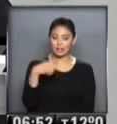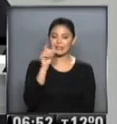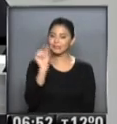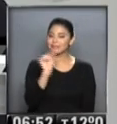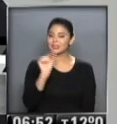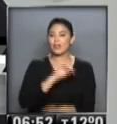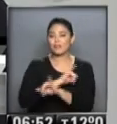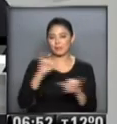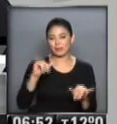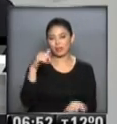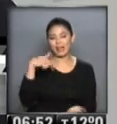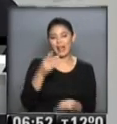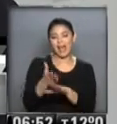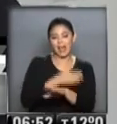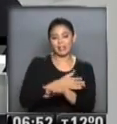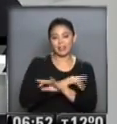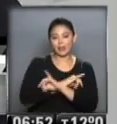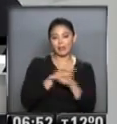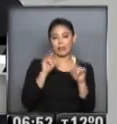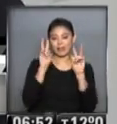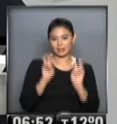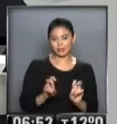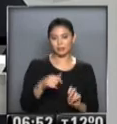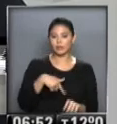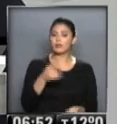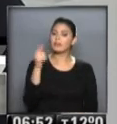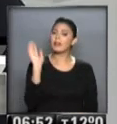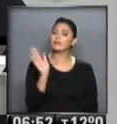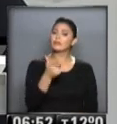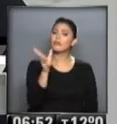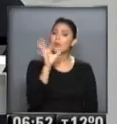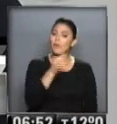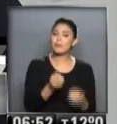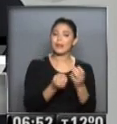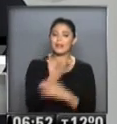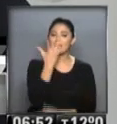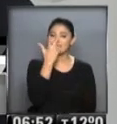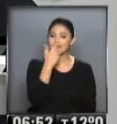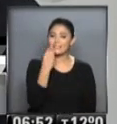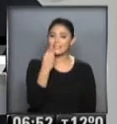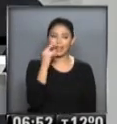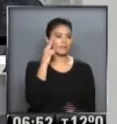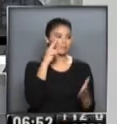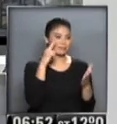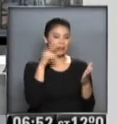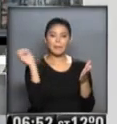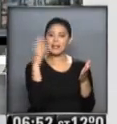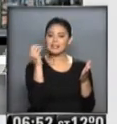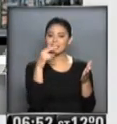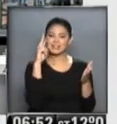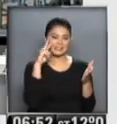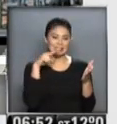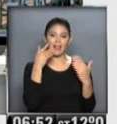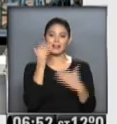las noticias, se las vamos a anticipar acá en Nadia 630, pero antes, lo que nos gusta todas las mañanas, leer los mensajes de los amigos de Nadia en las